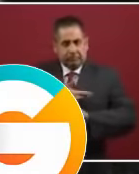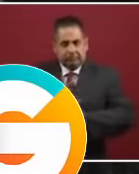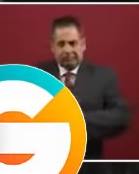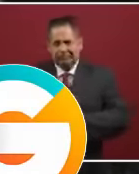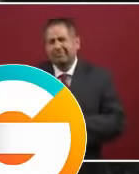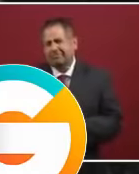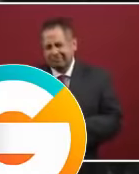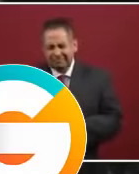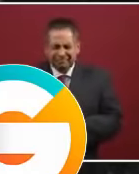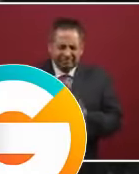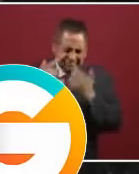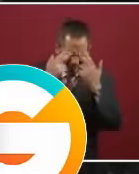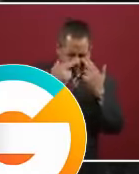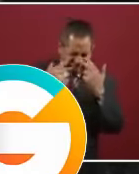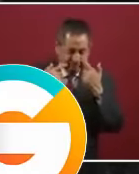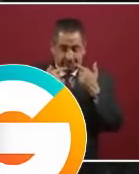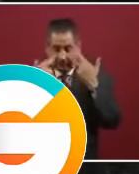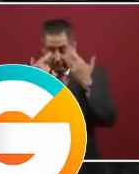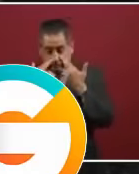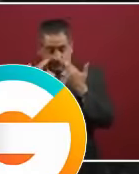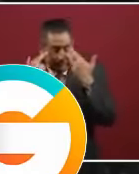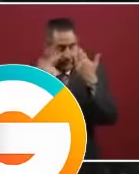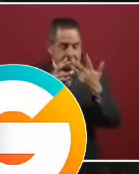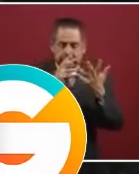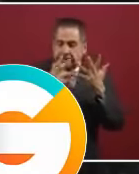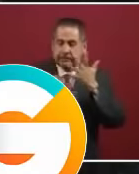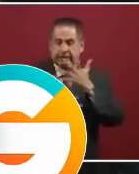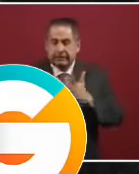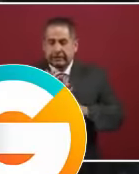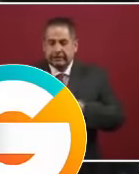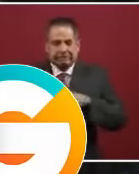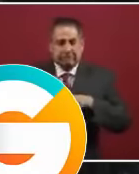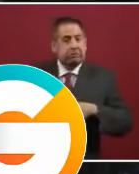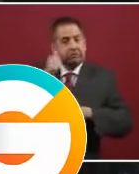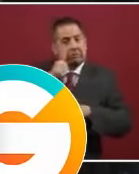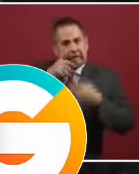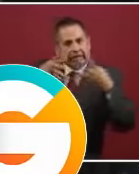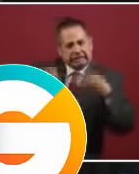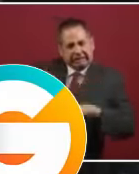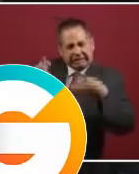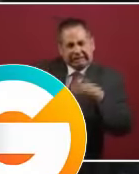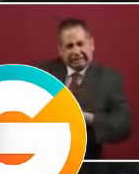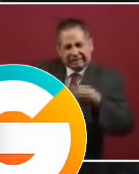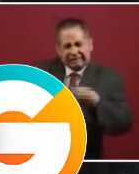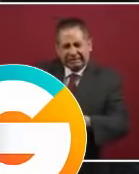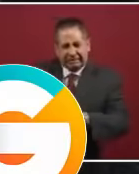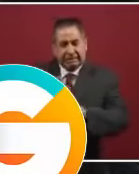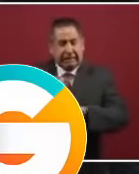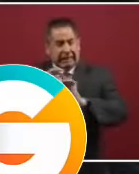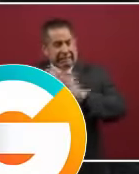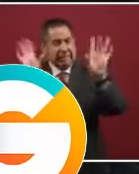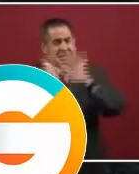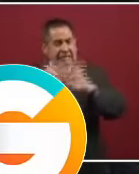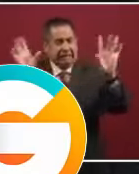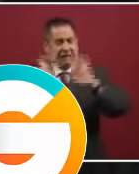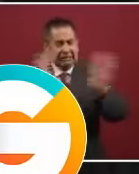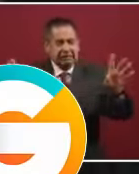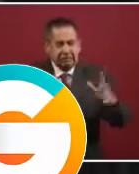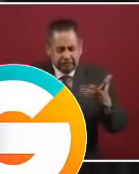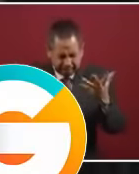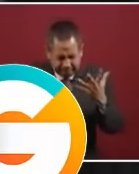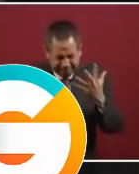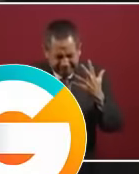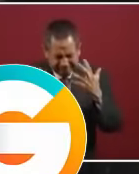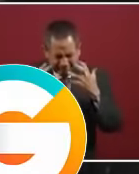pesaba el desvelarme, el estarlos regañando. Ya no toleraba nada. Y ahorita es lo que